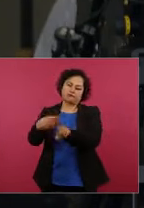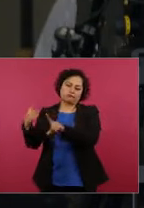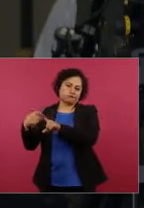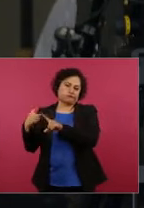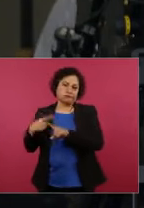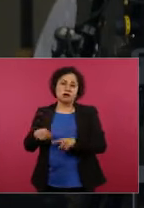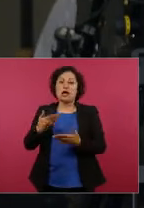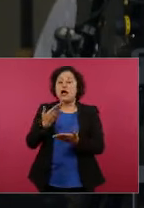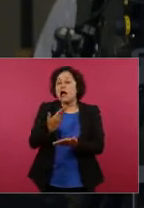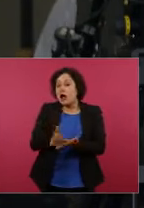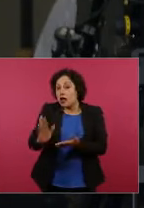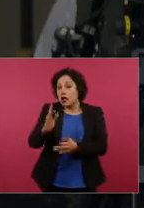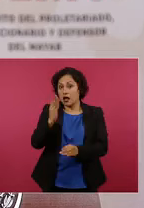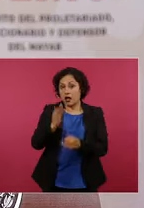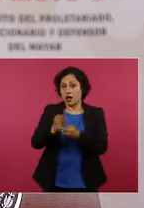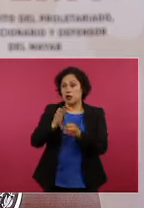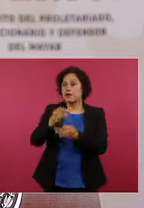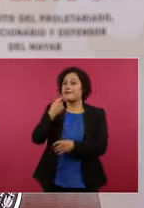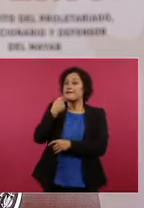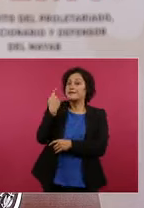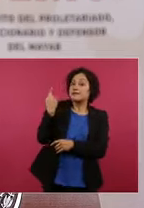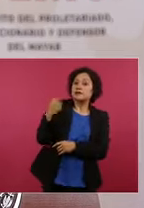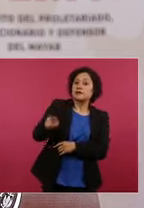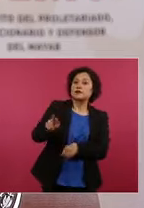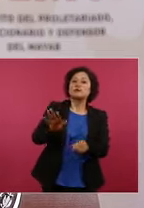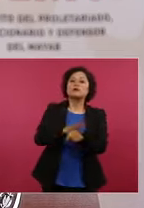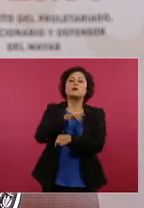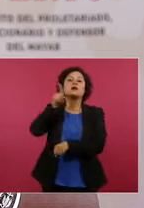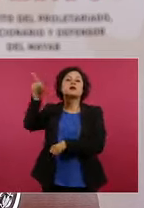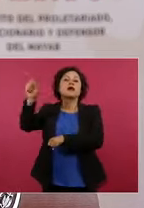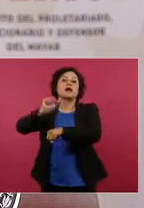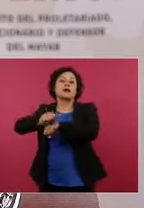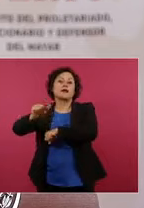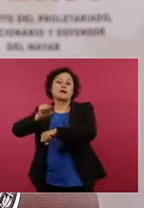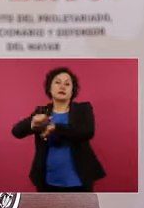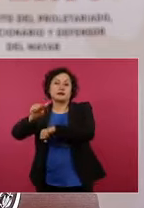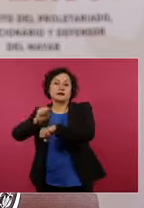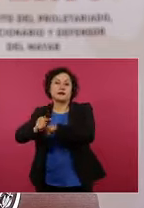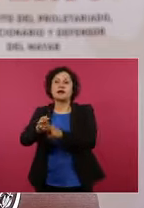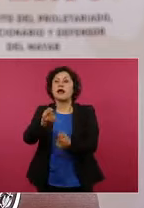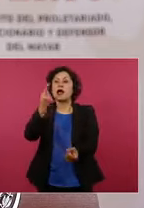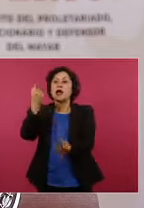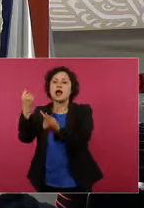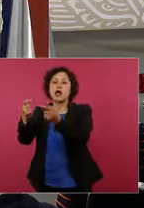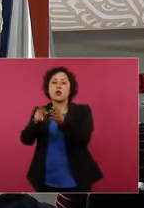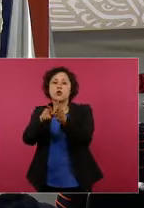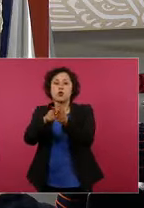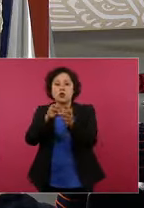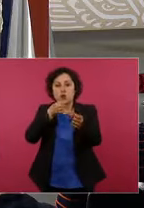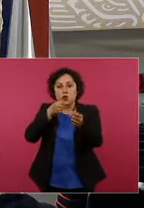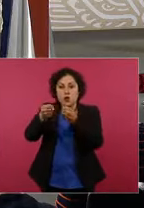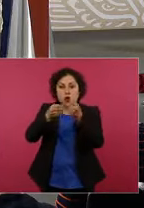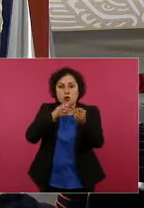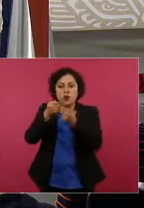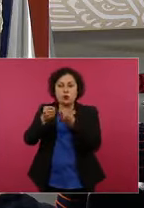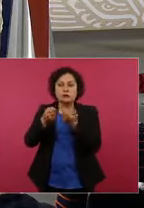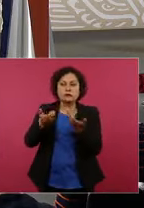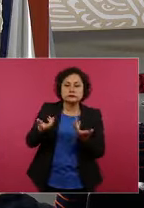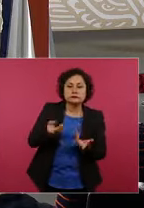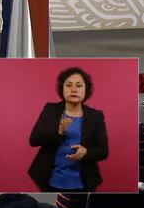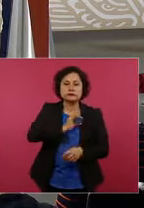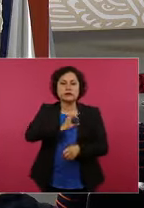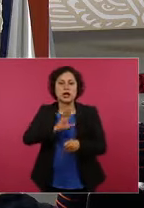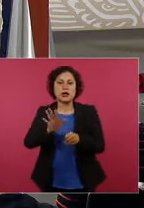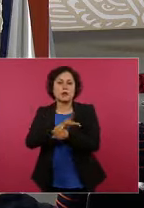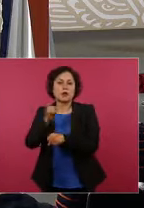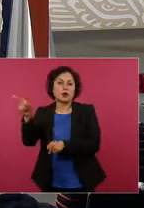denuncias porque los medios públicos argentinos pues están en amenaza por las reformas privatizadoras de Milei, una agencia que